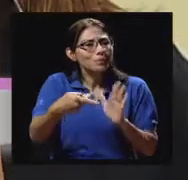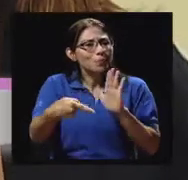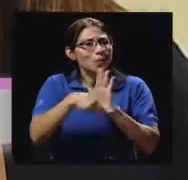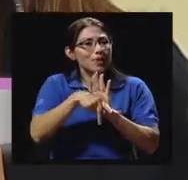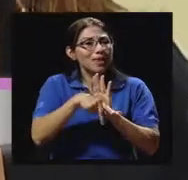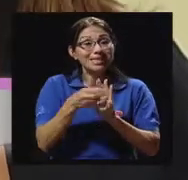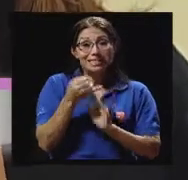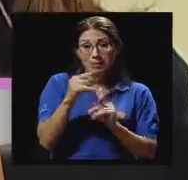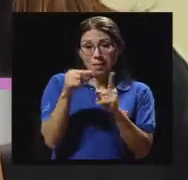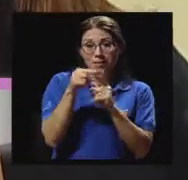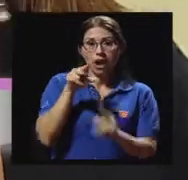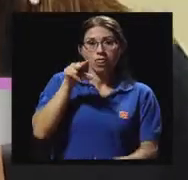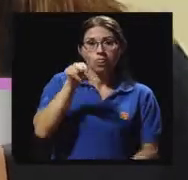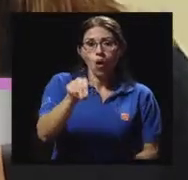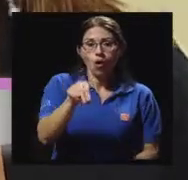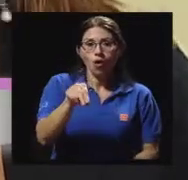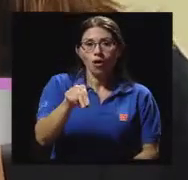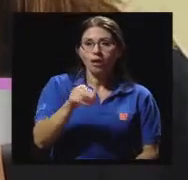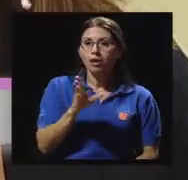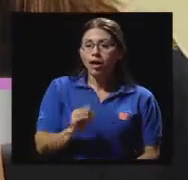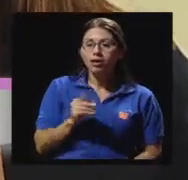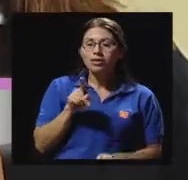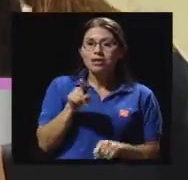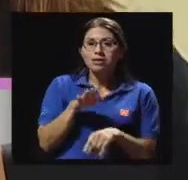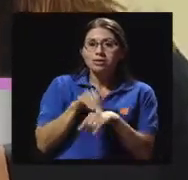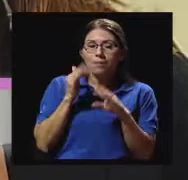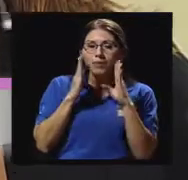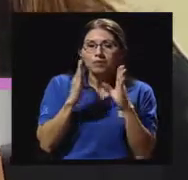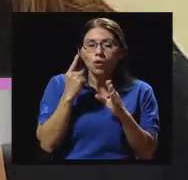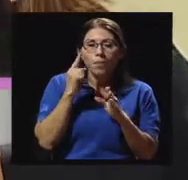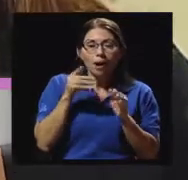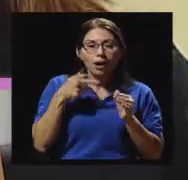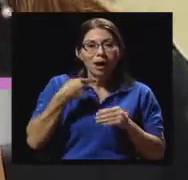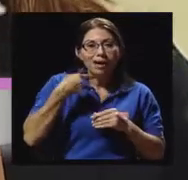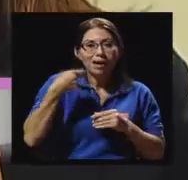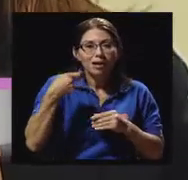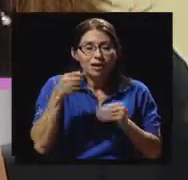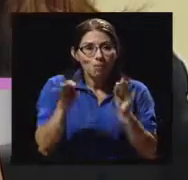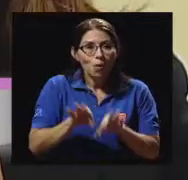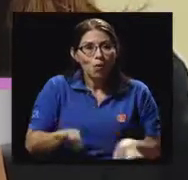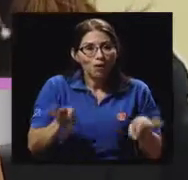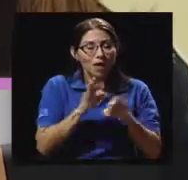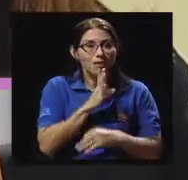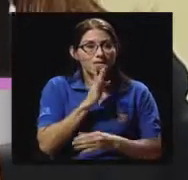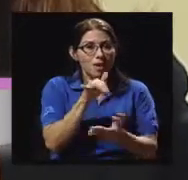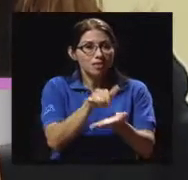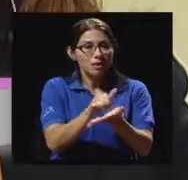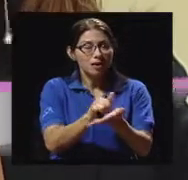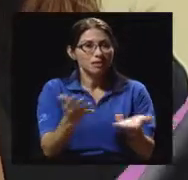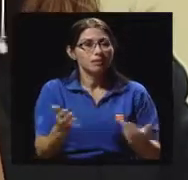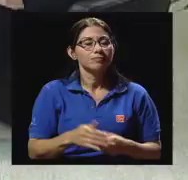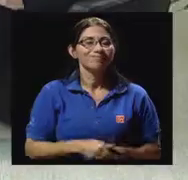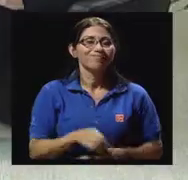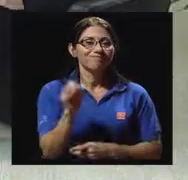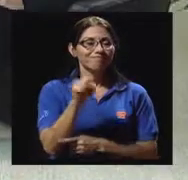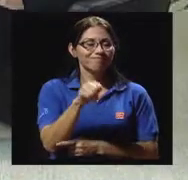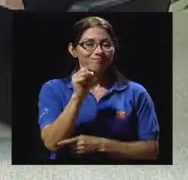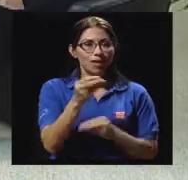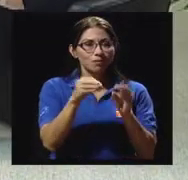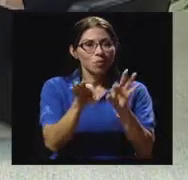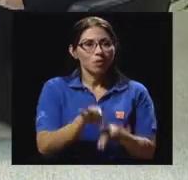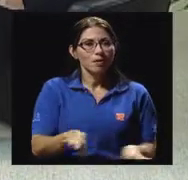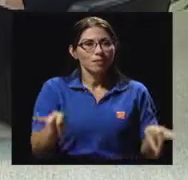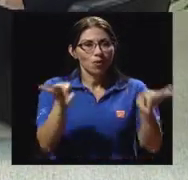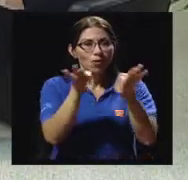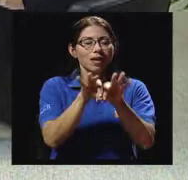que más bien motiva y llama a estos jóvenes y adolescentes a consumir. Sería importante reflexionar en ese sentido, doña Gisela. Claro, yo creo que